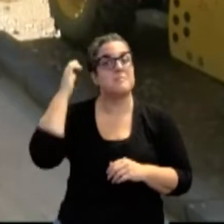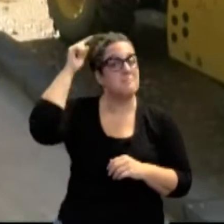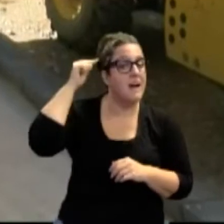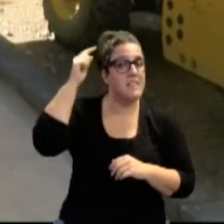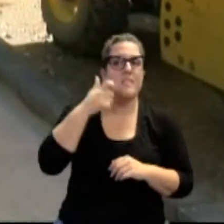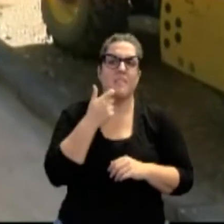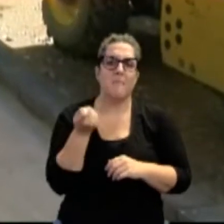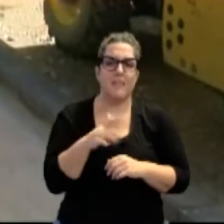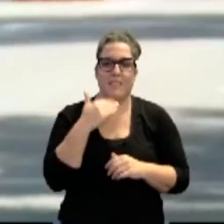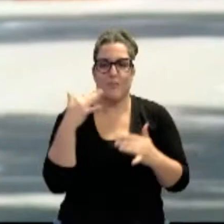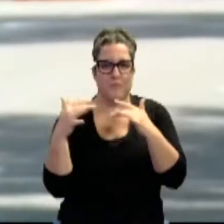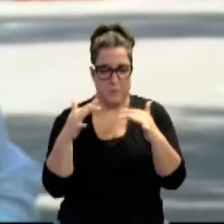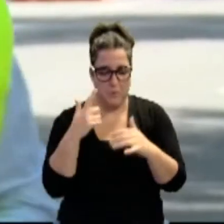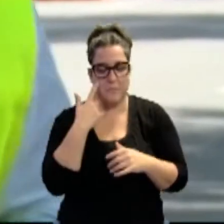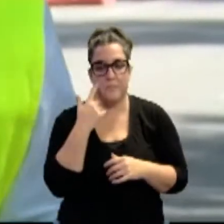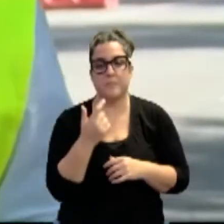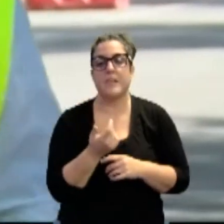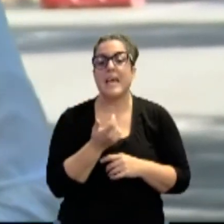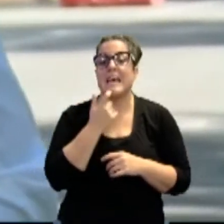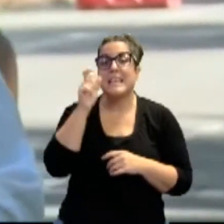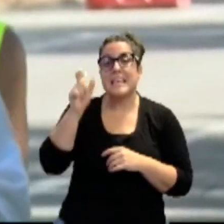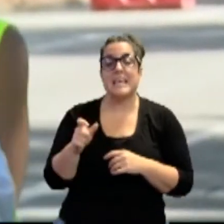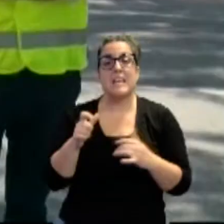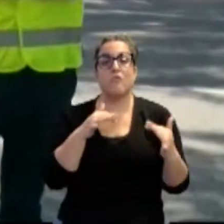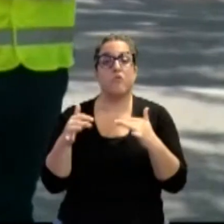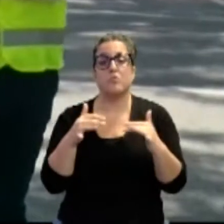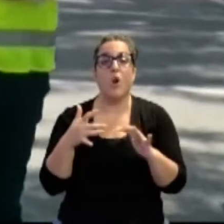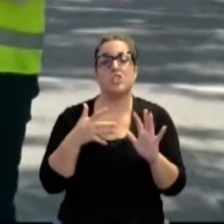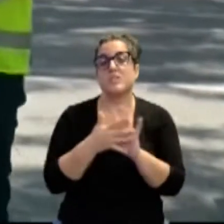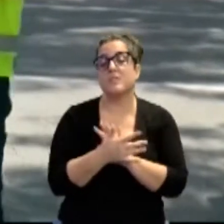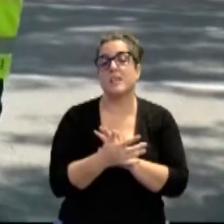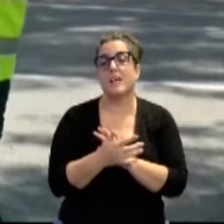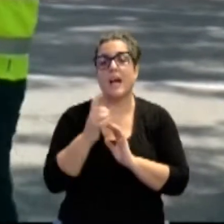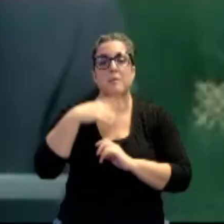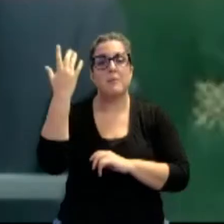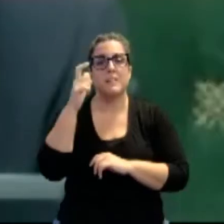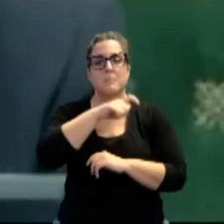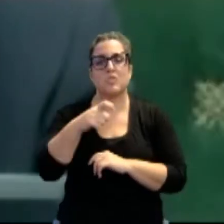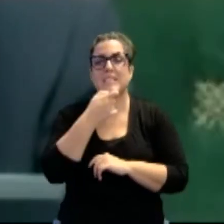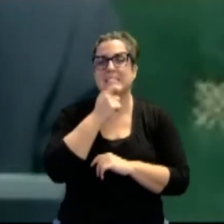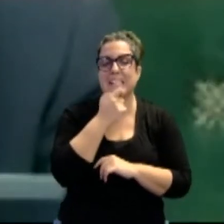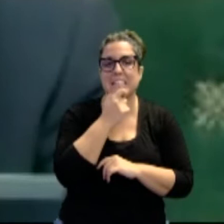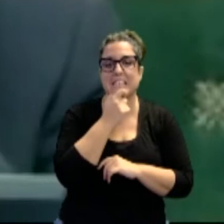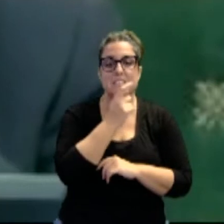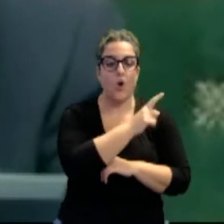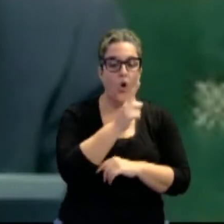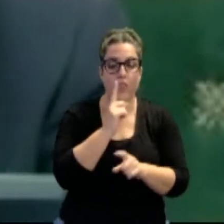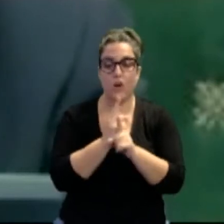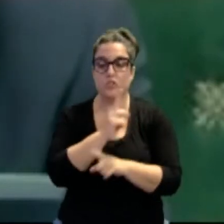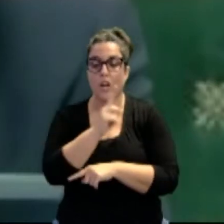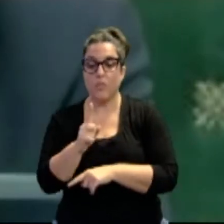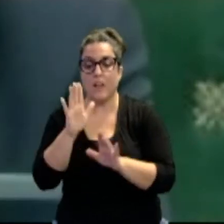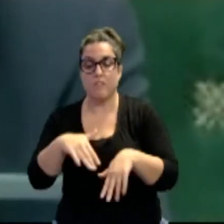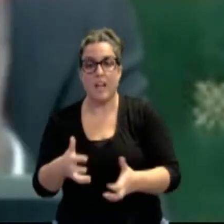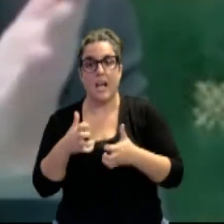símil futbolístico. Decía Gary Lineker, ¿no? El fútbol es un deporte inventado por los ingleses que juegan 11 contra 11 y que siempre gana